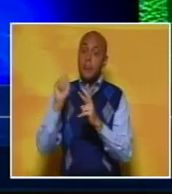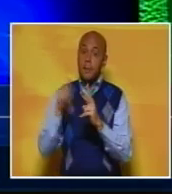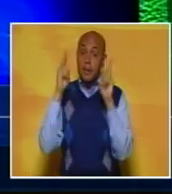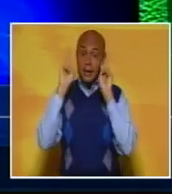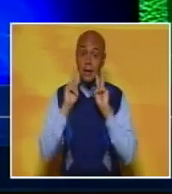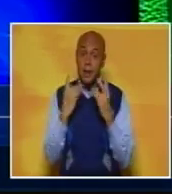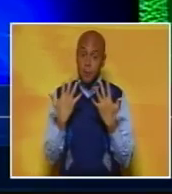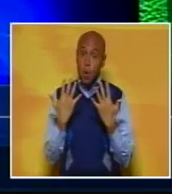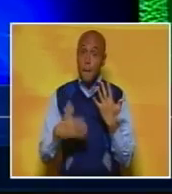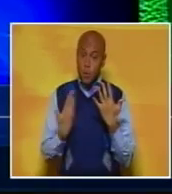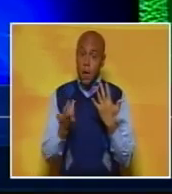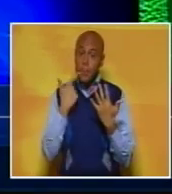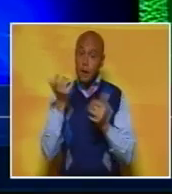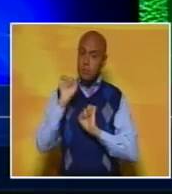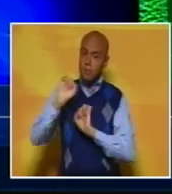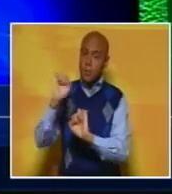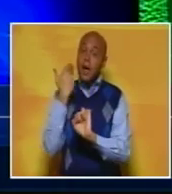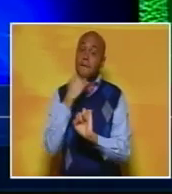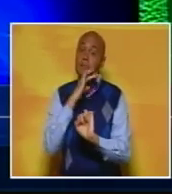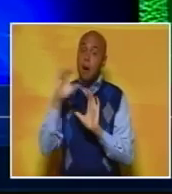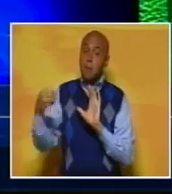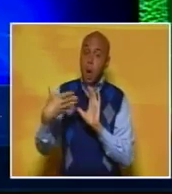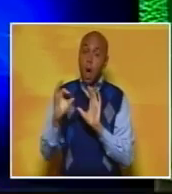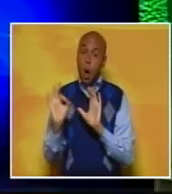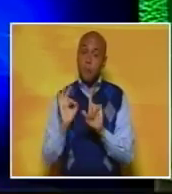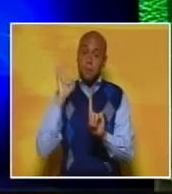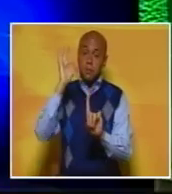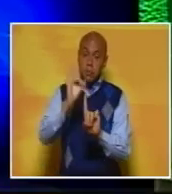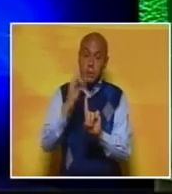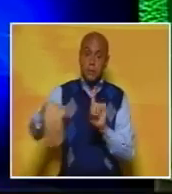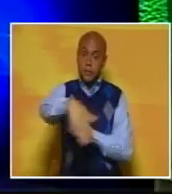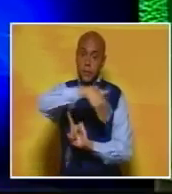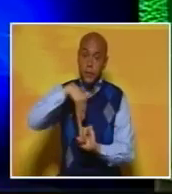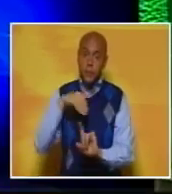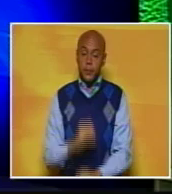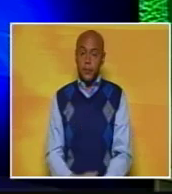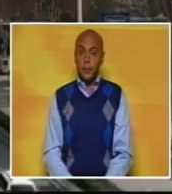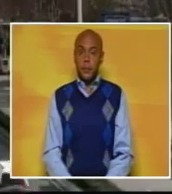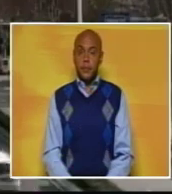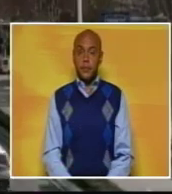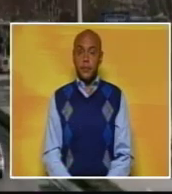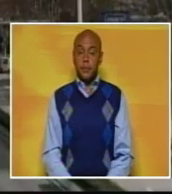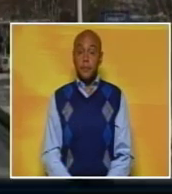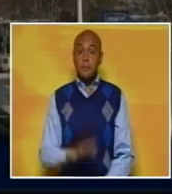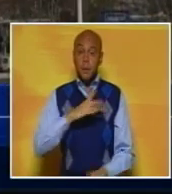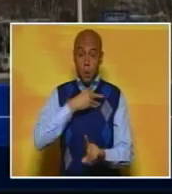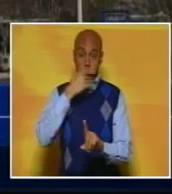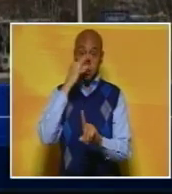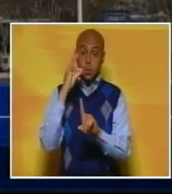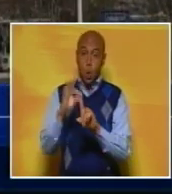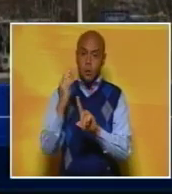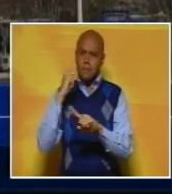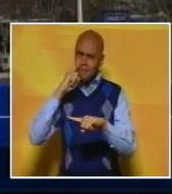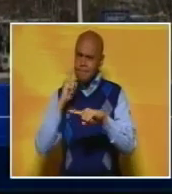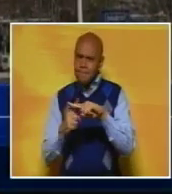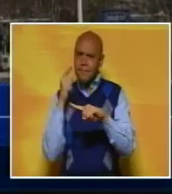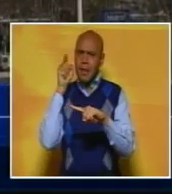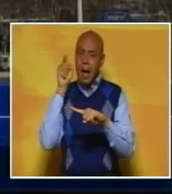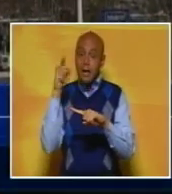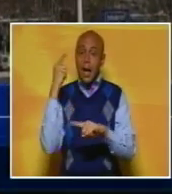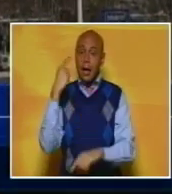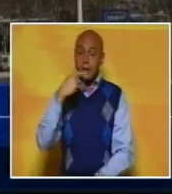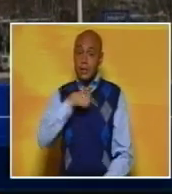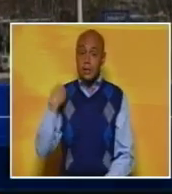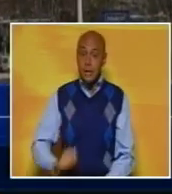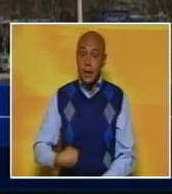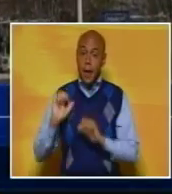adecuada para evitar el contagio o propagar la enfermedad en el entorno cercano. El coronavirus descubierto en la ciudad china de